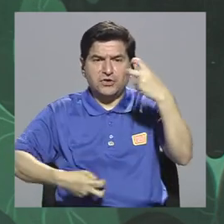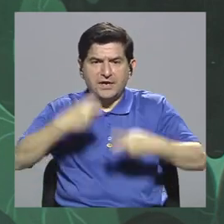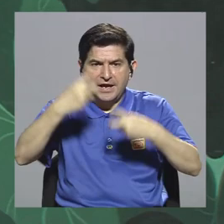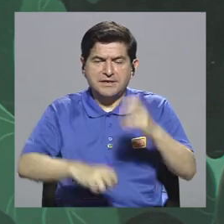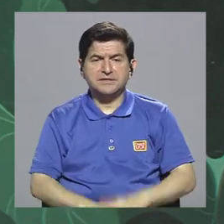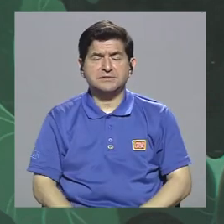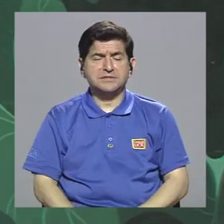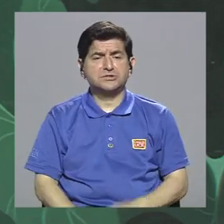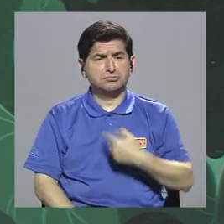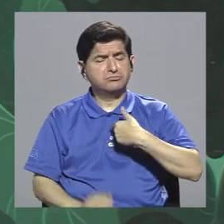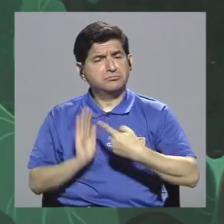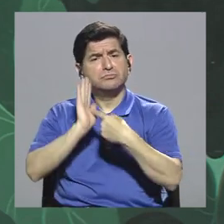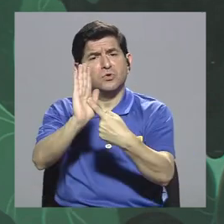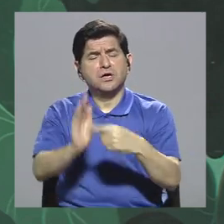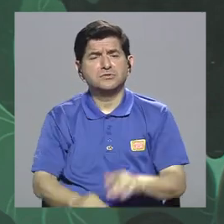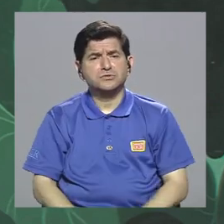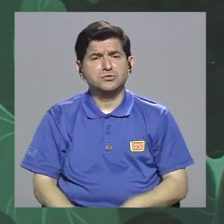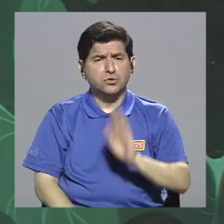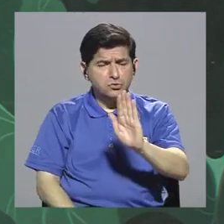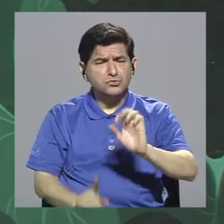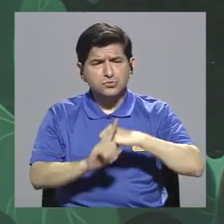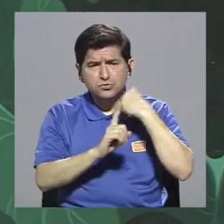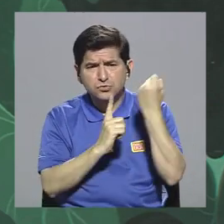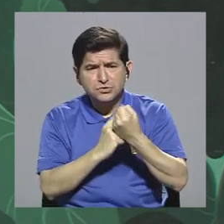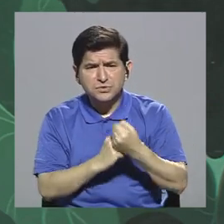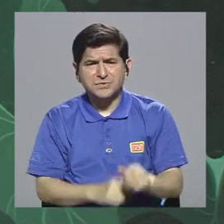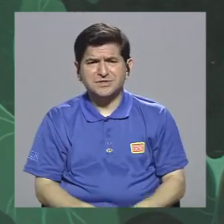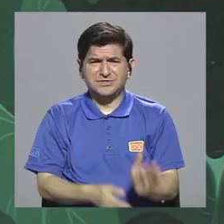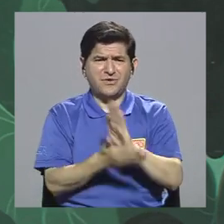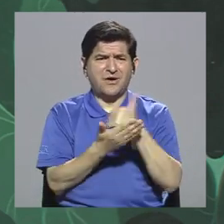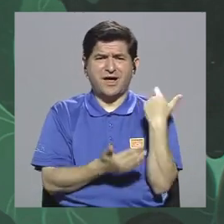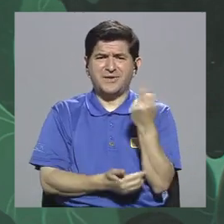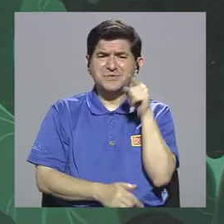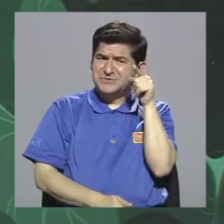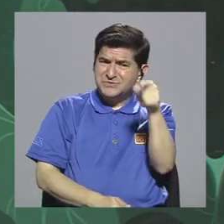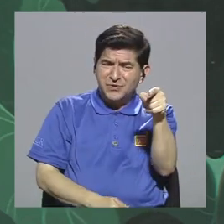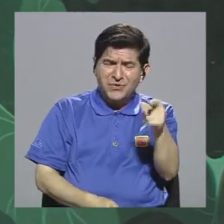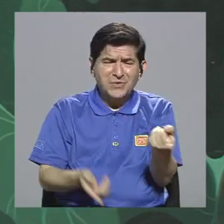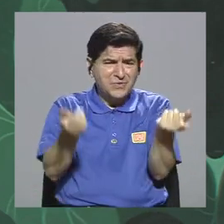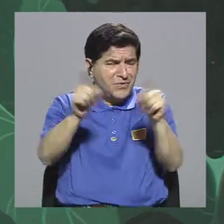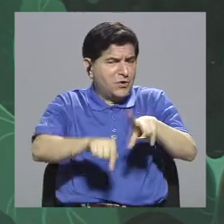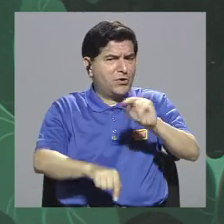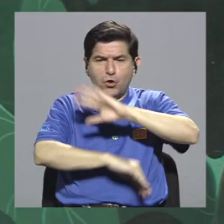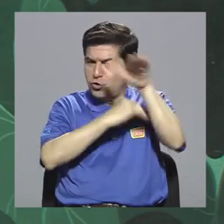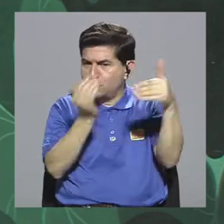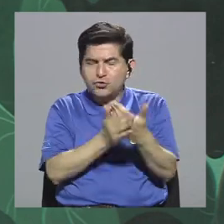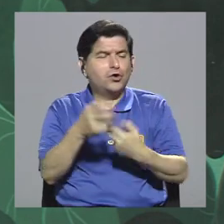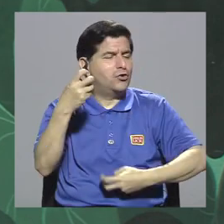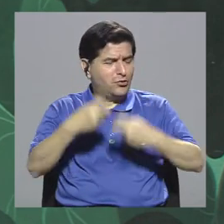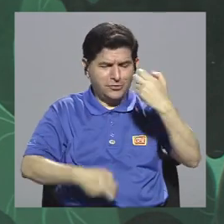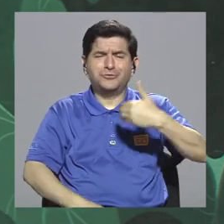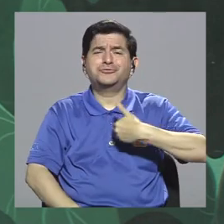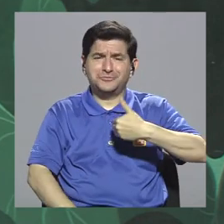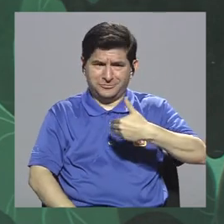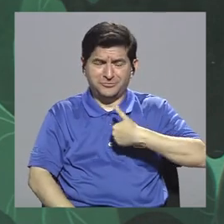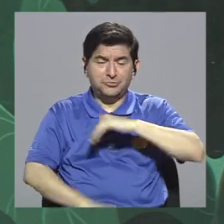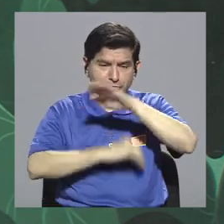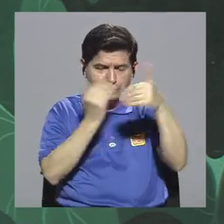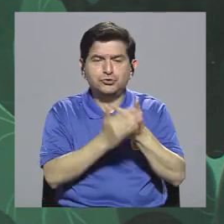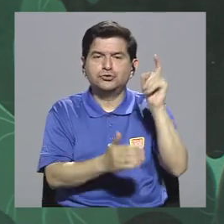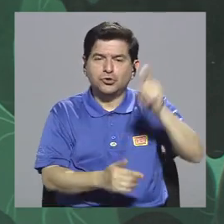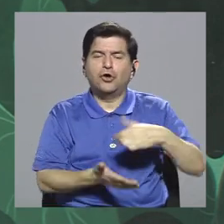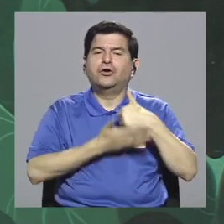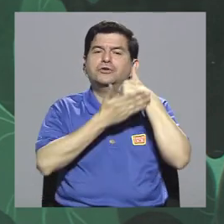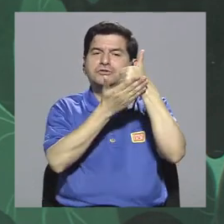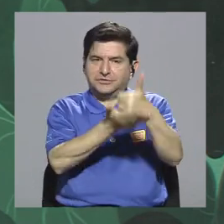saber que su malestar no es una cosa que le sucede solamente a él o a ella, que todos tenemos dificultades, que todos necesitamos ayuda en